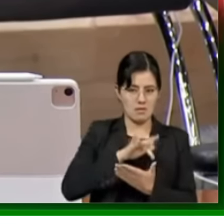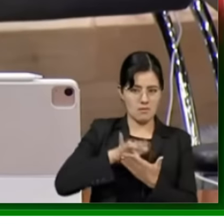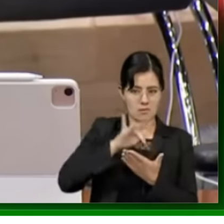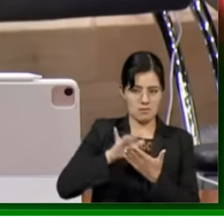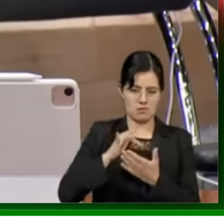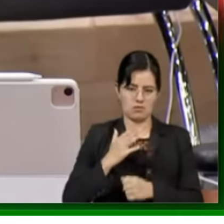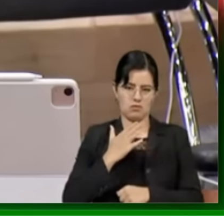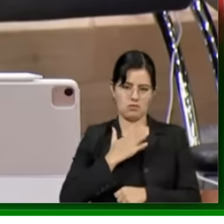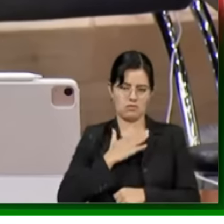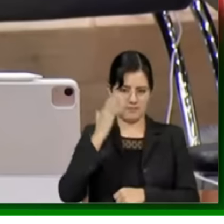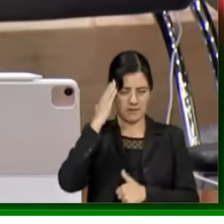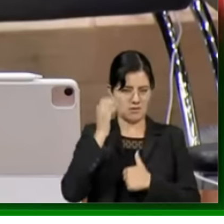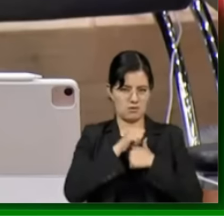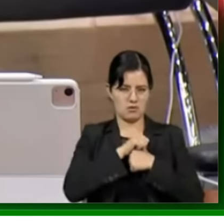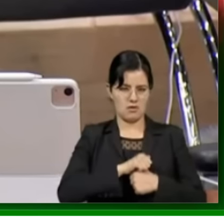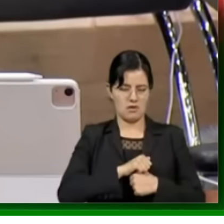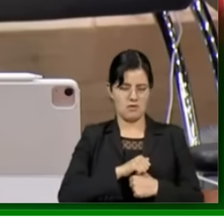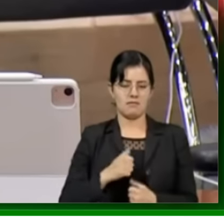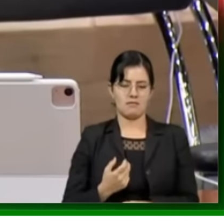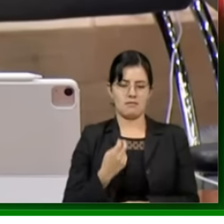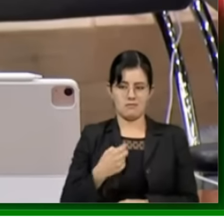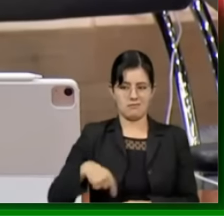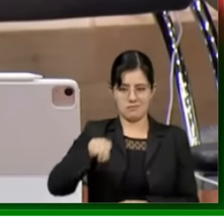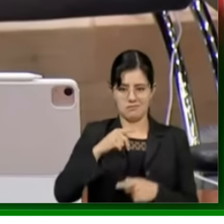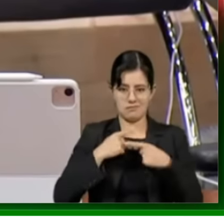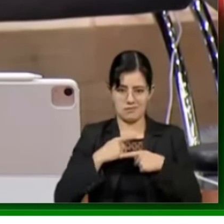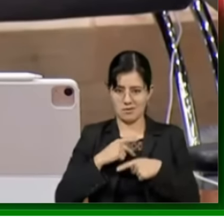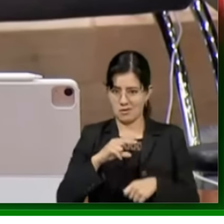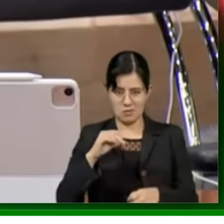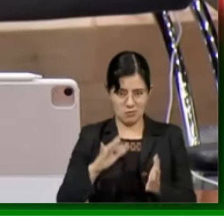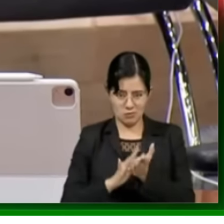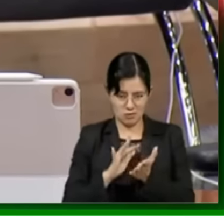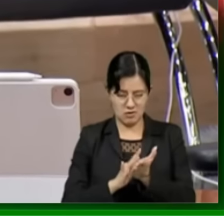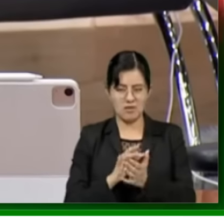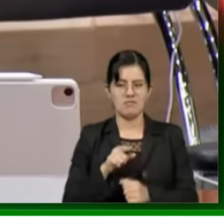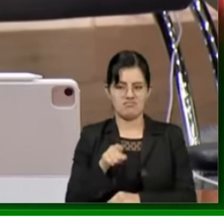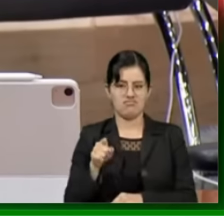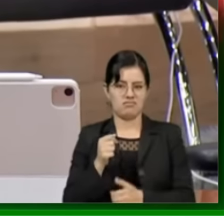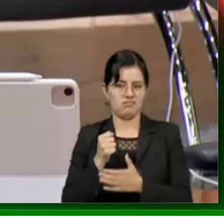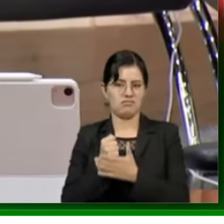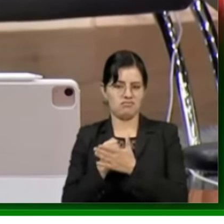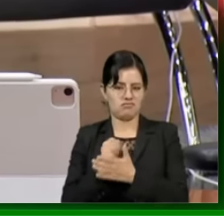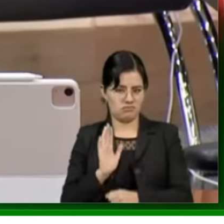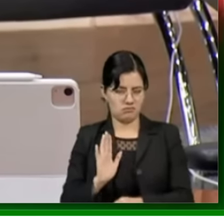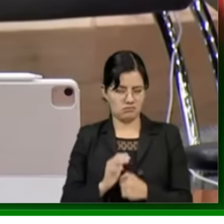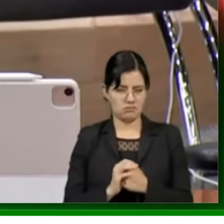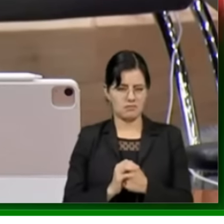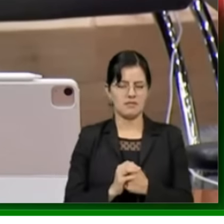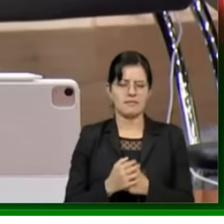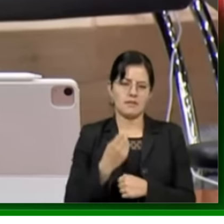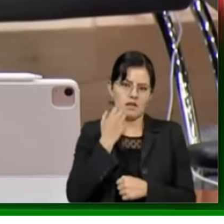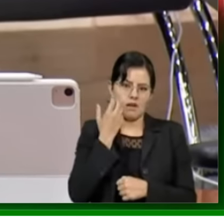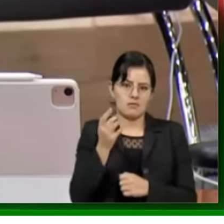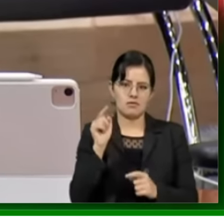hoy encabezo en ese sentido y con la finalidad de preservar los principios